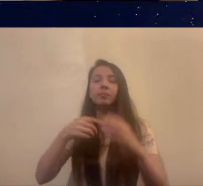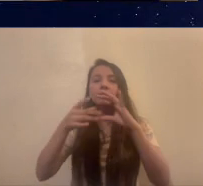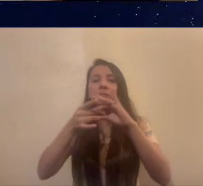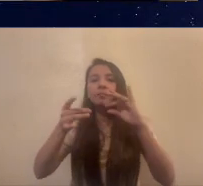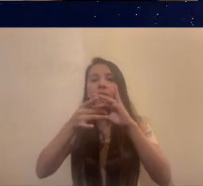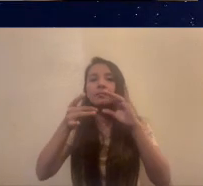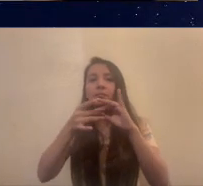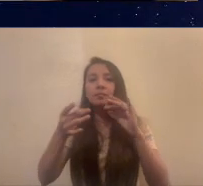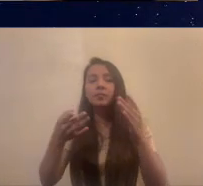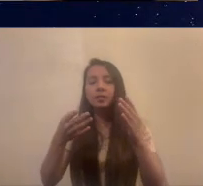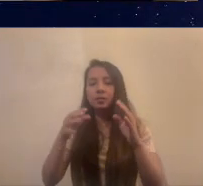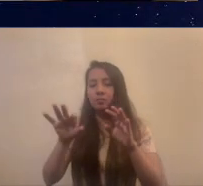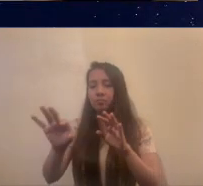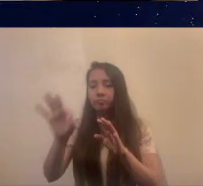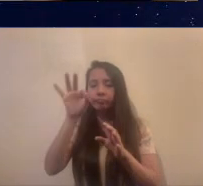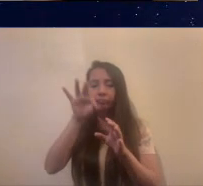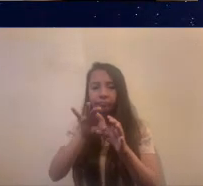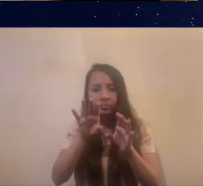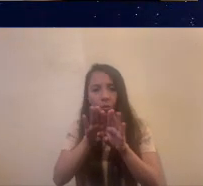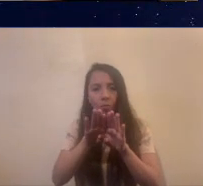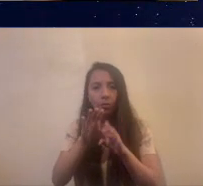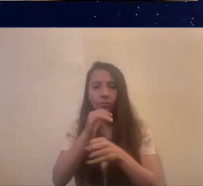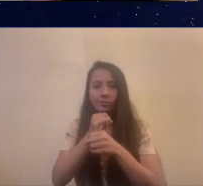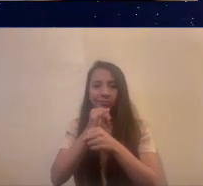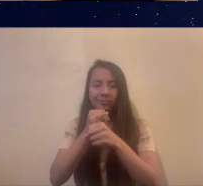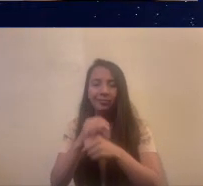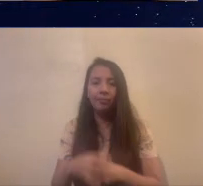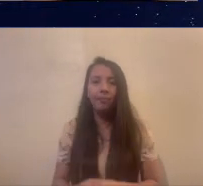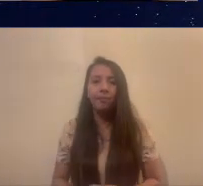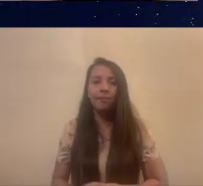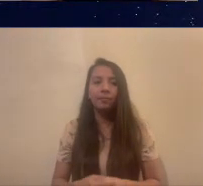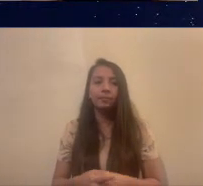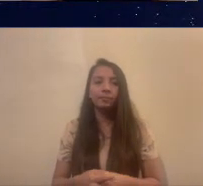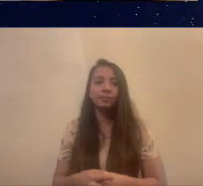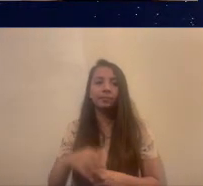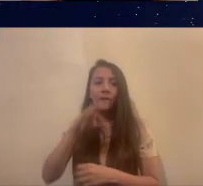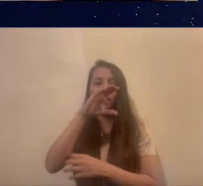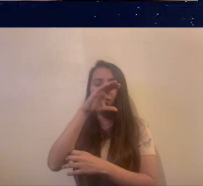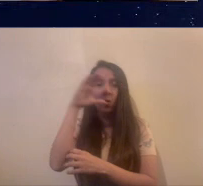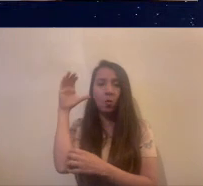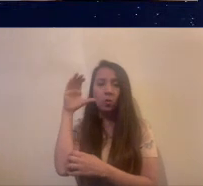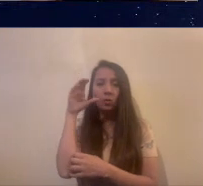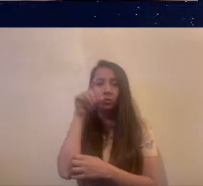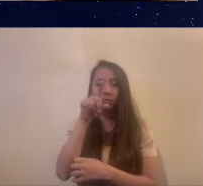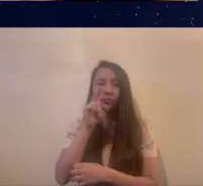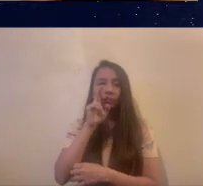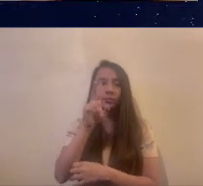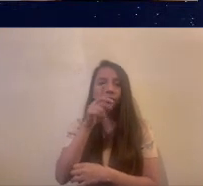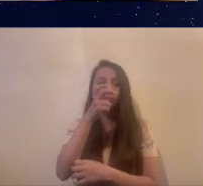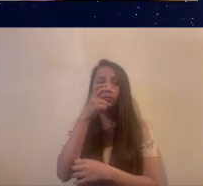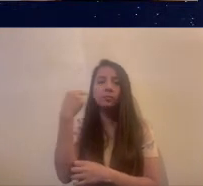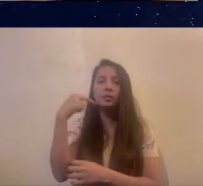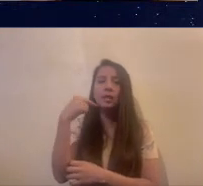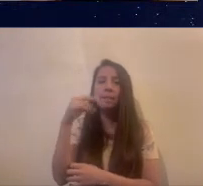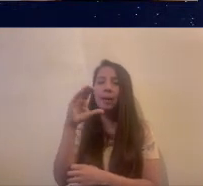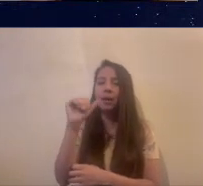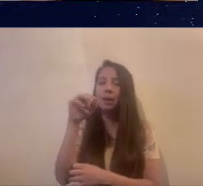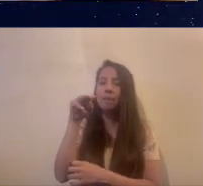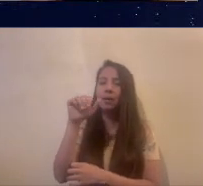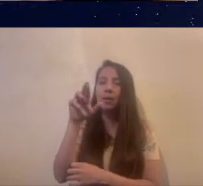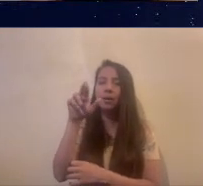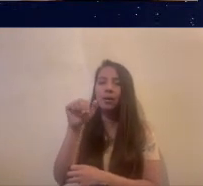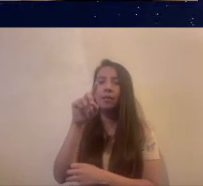contar un poquito cómo se prepararon las muestras. En la imagen superior izquierda lo que están observando es la cámara de vacío que